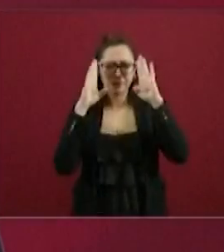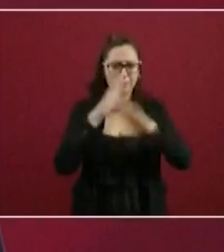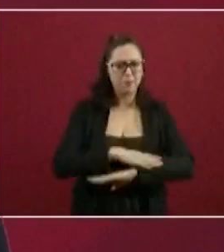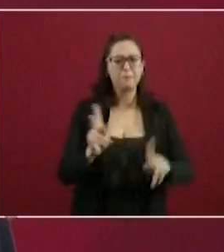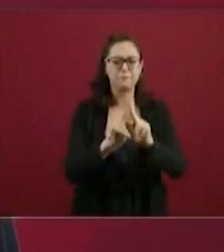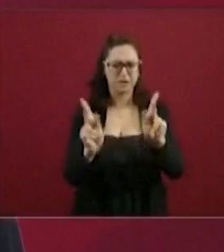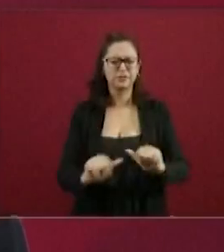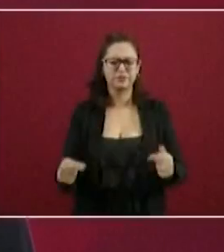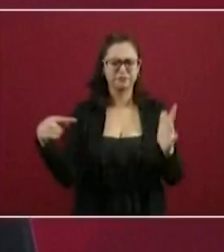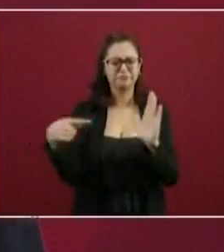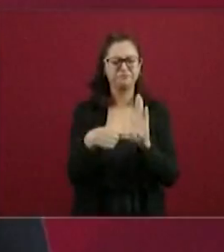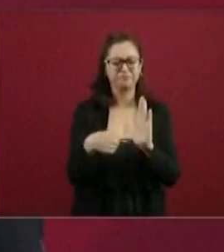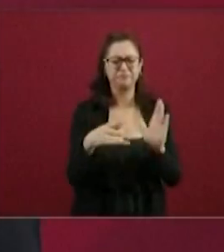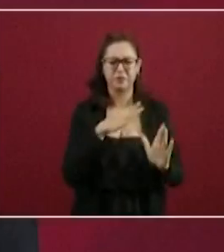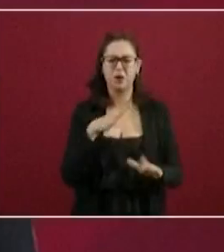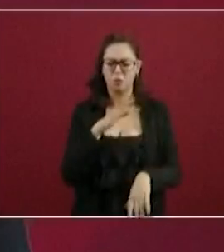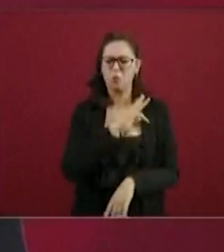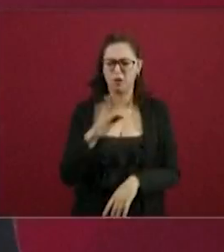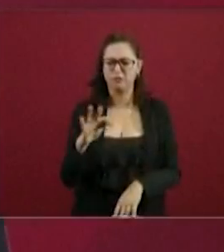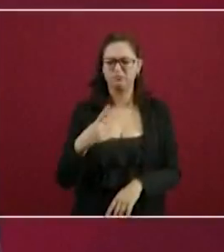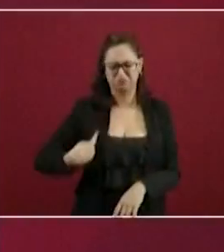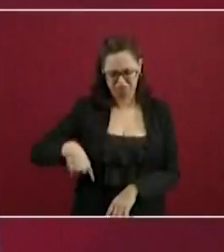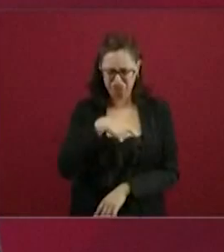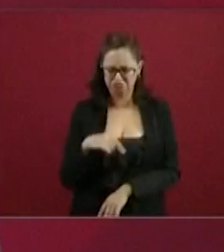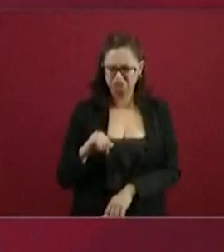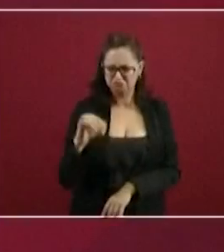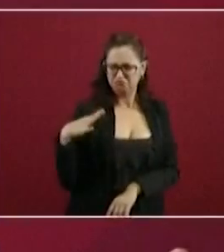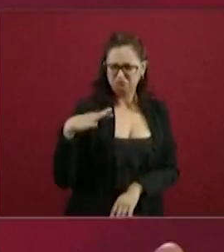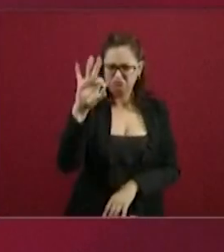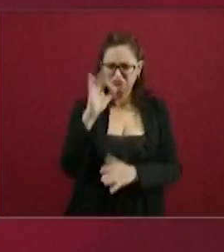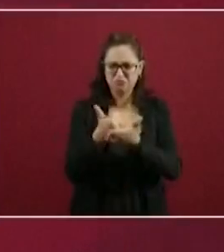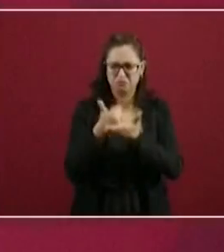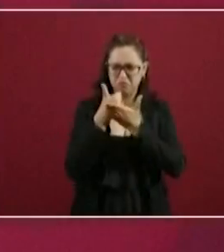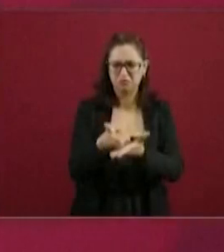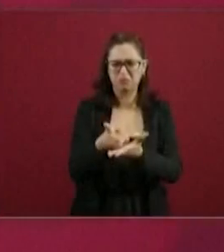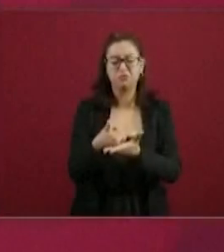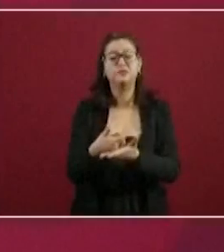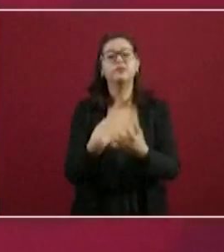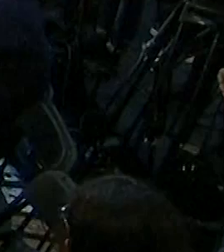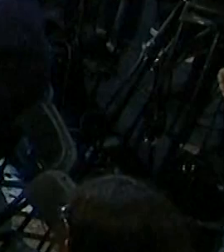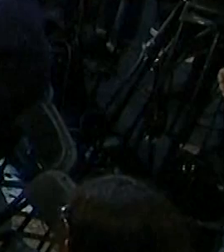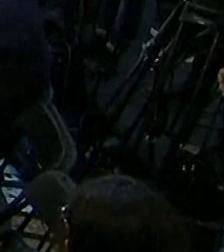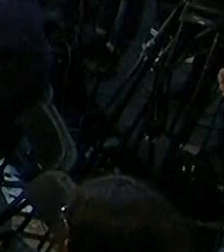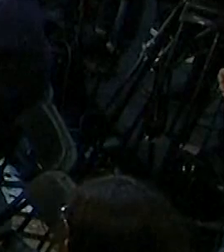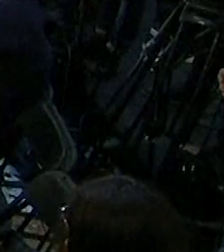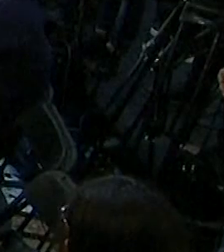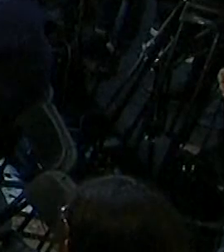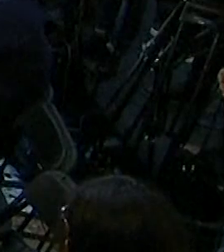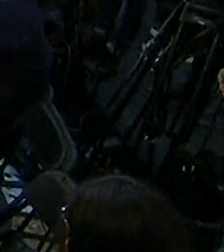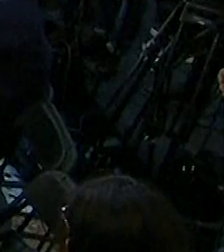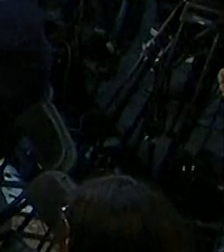y estamos dispuestos a ayudar a que se dé el diálogo en su habitual conferencia